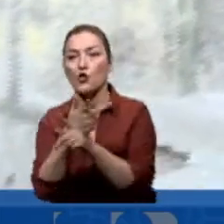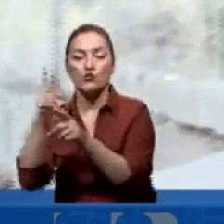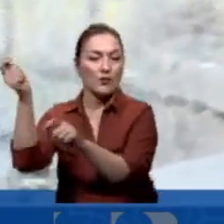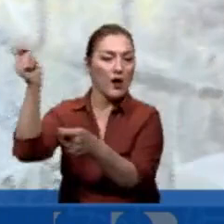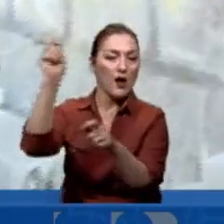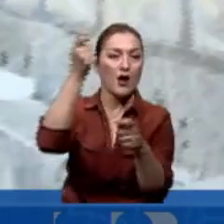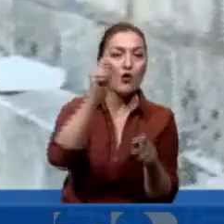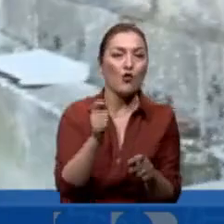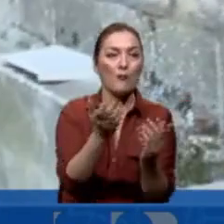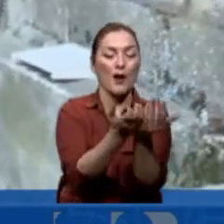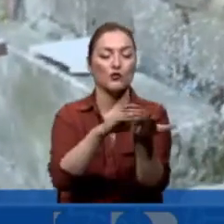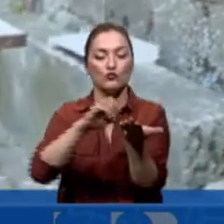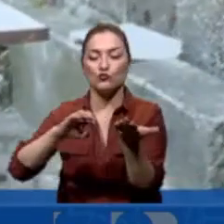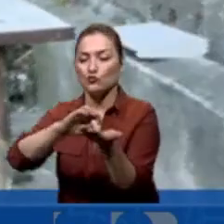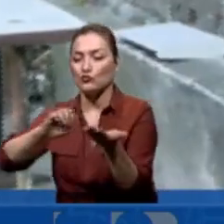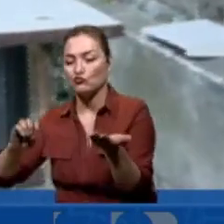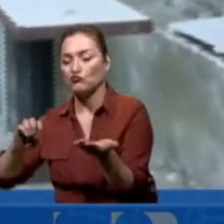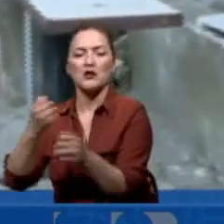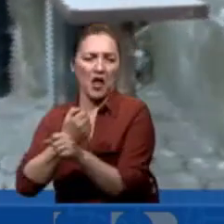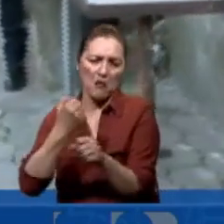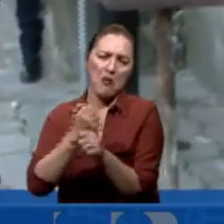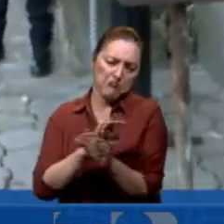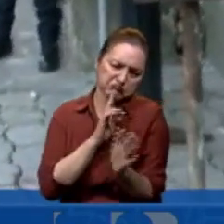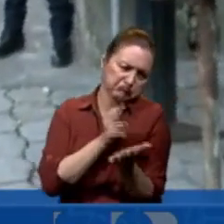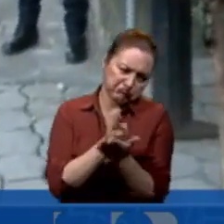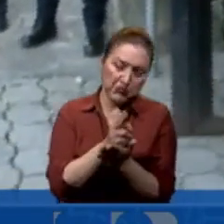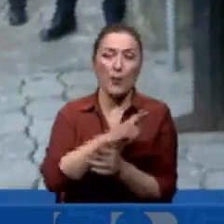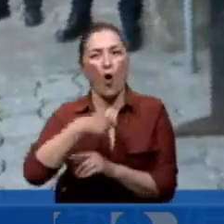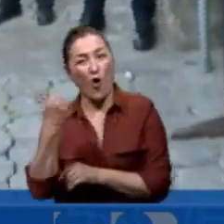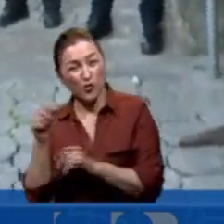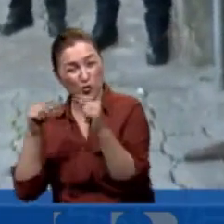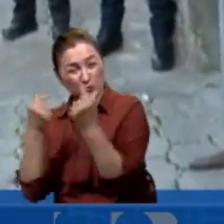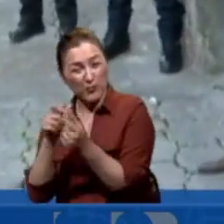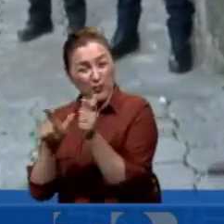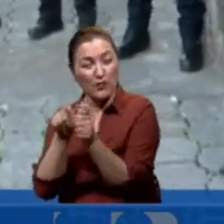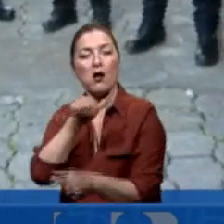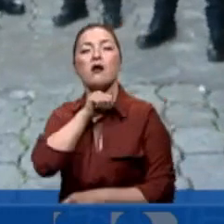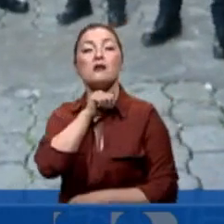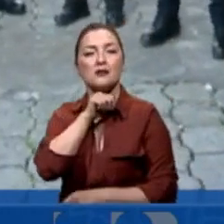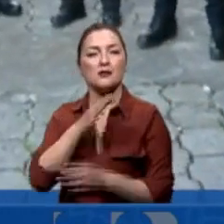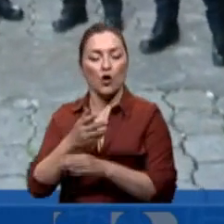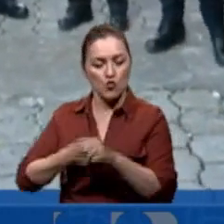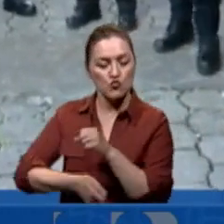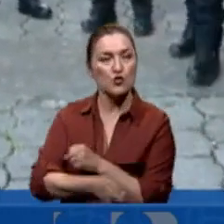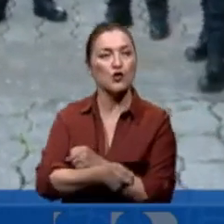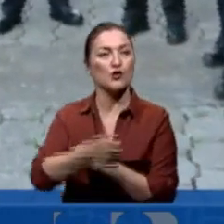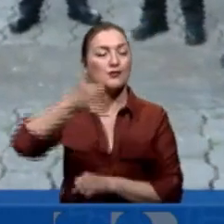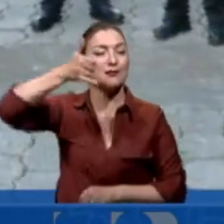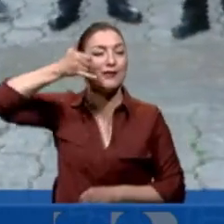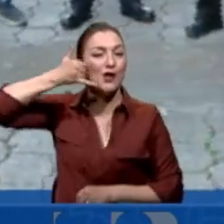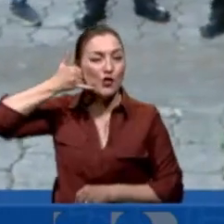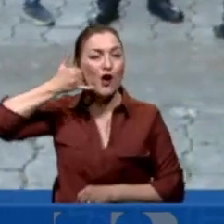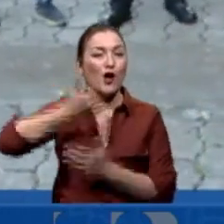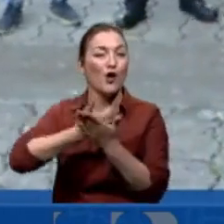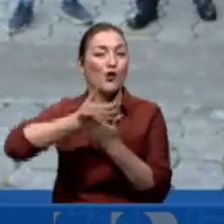dedican a reciclar Pero hay personas también que se dedican a delinquir lo que encontraron también son armas blancas celulares